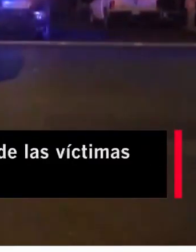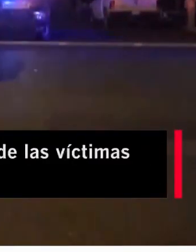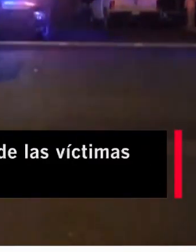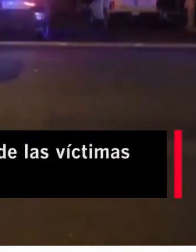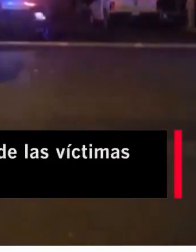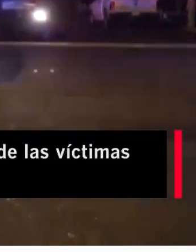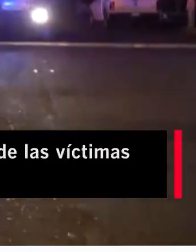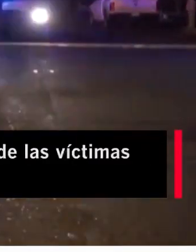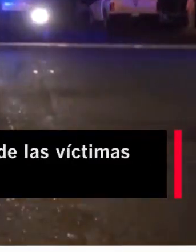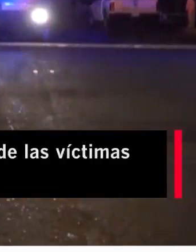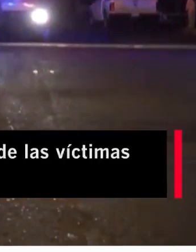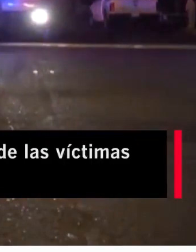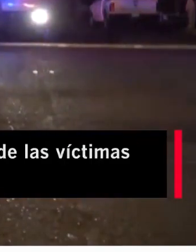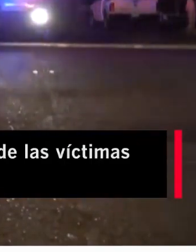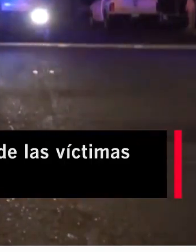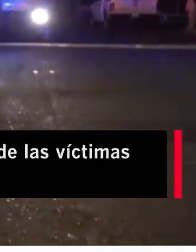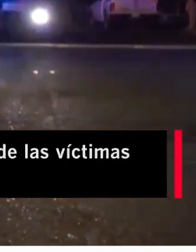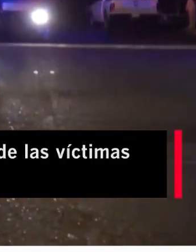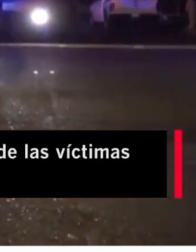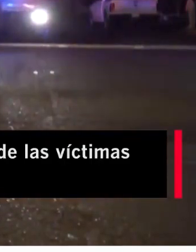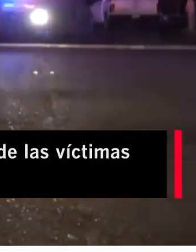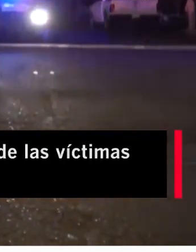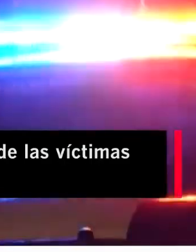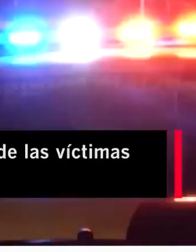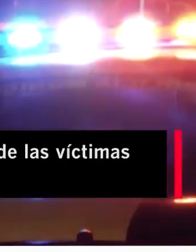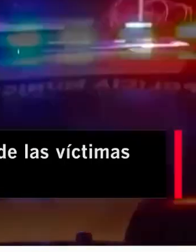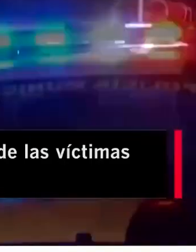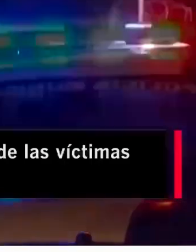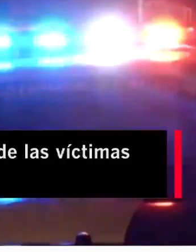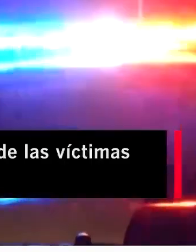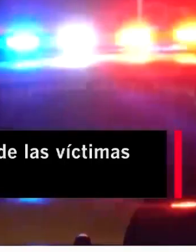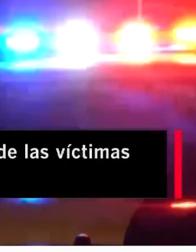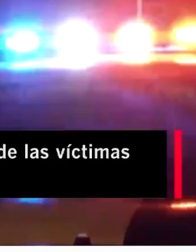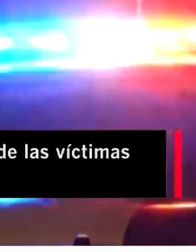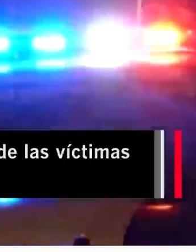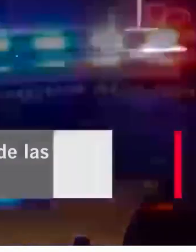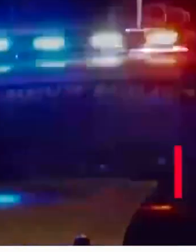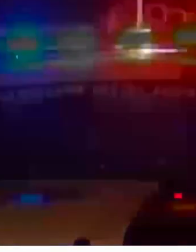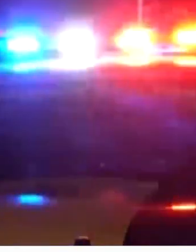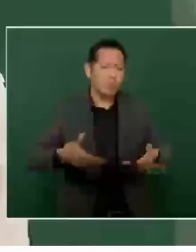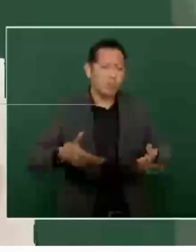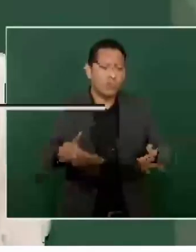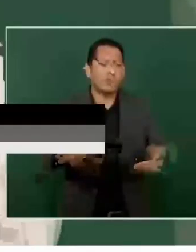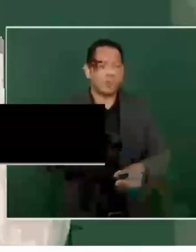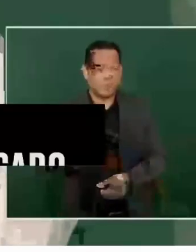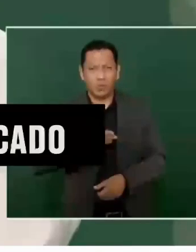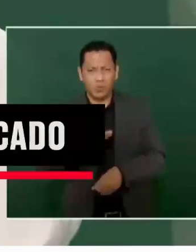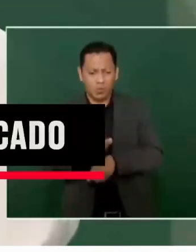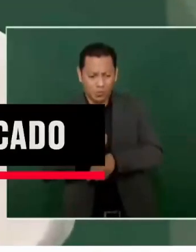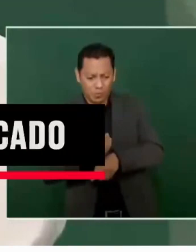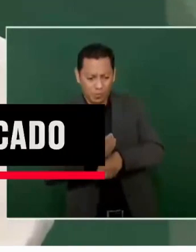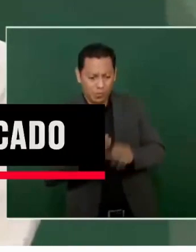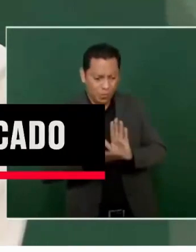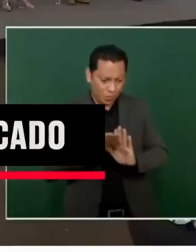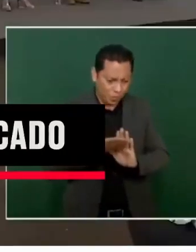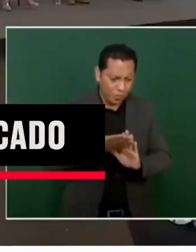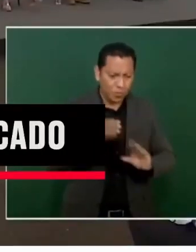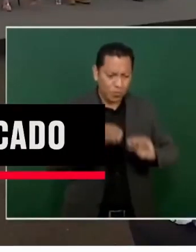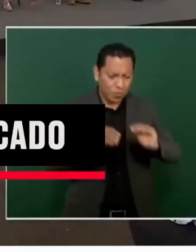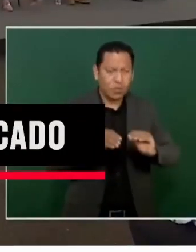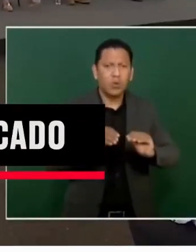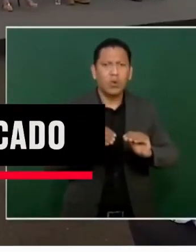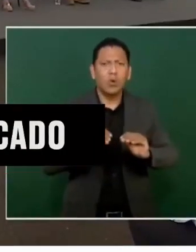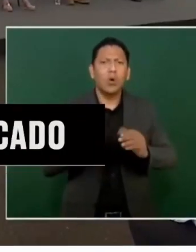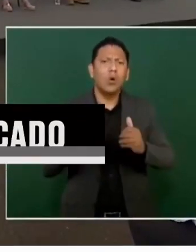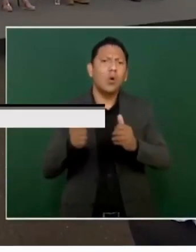vez Vuelva a poner El editorial que ha puesto Y en la parte de abajo Ponga que se equivocó Que puso mal Y pida disculpas Públicas Así como públicamente